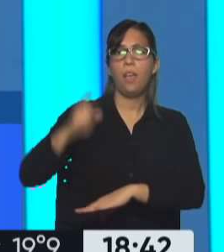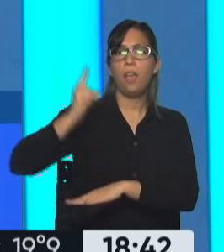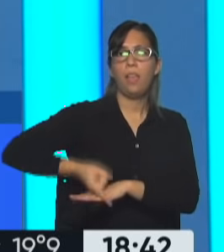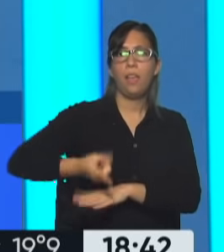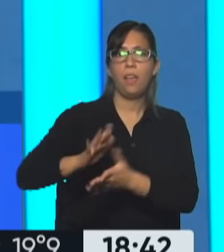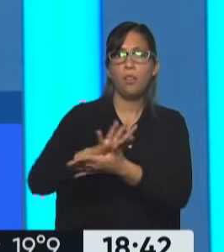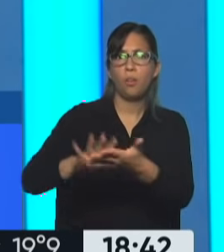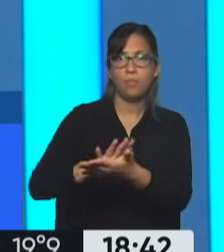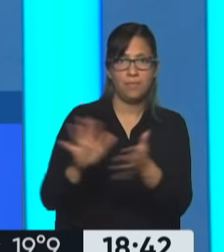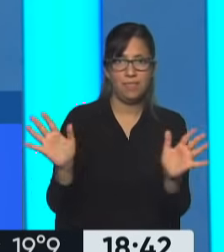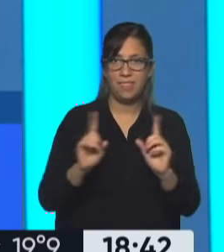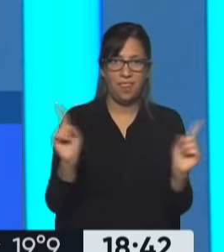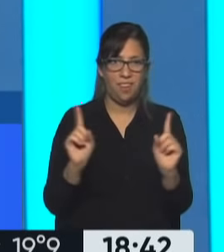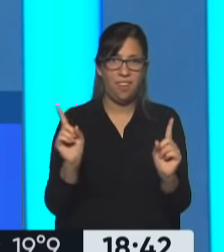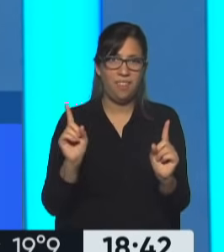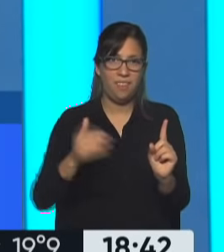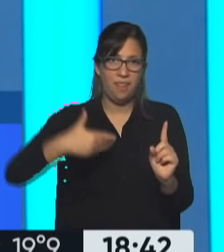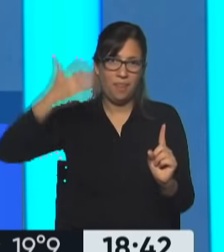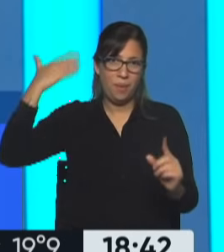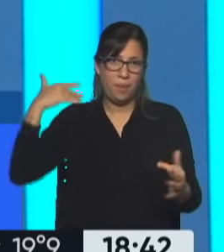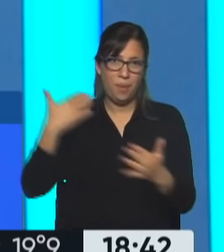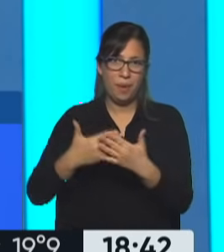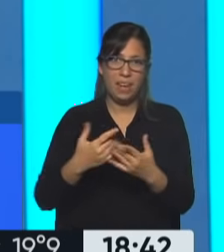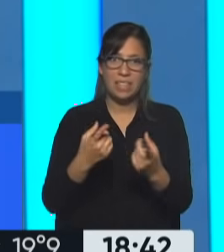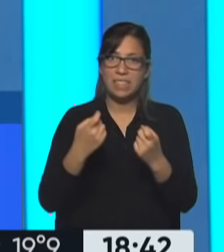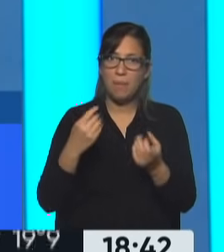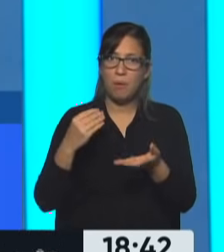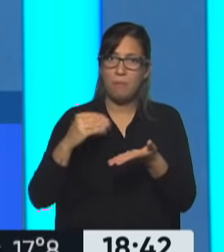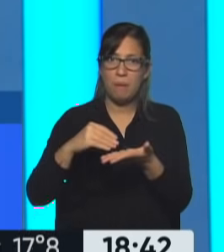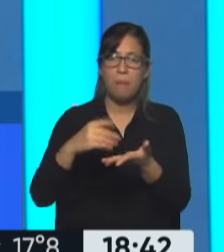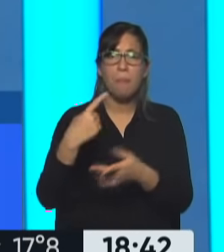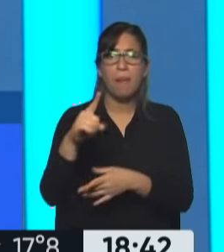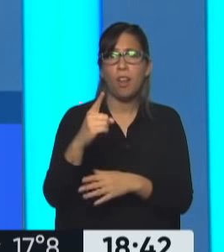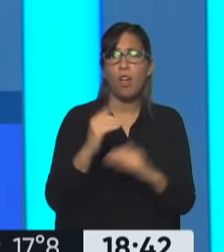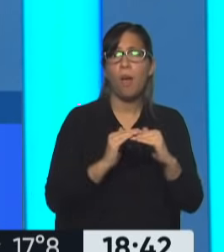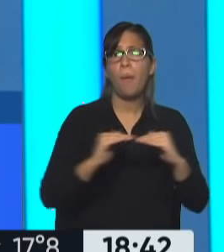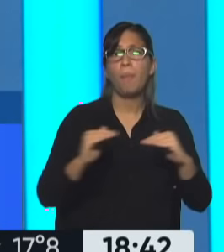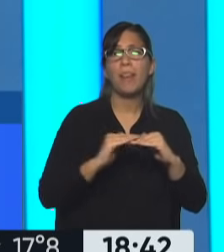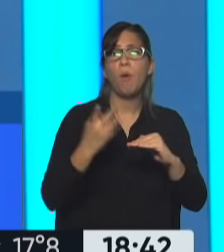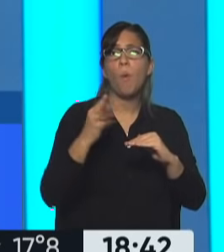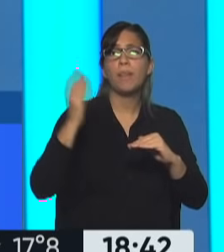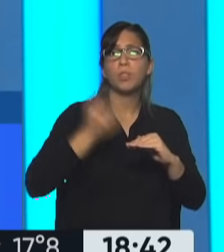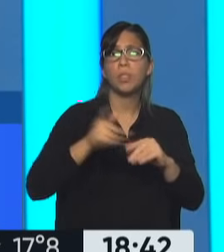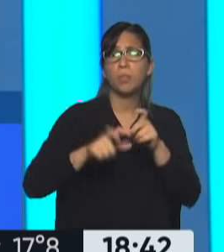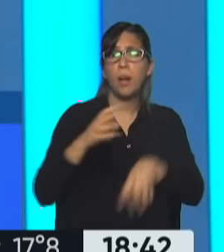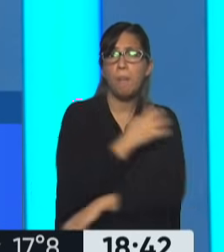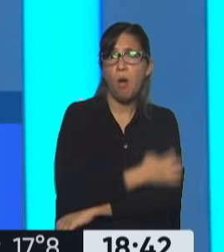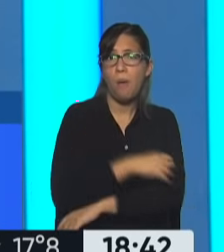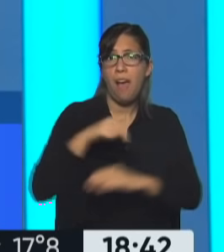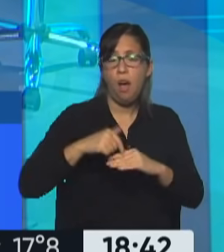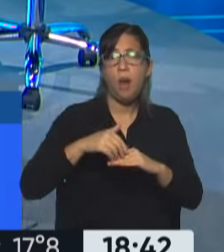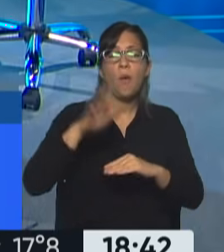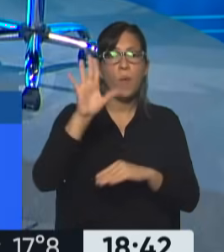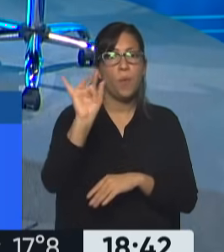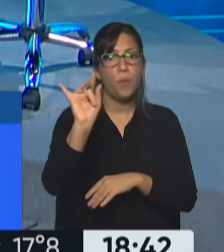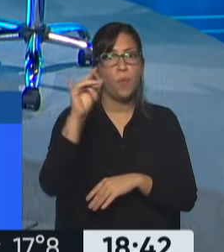histórico en Argentina, pero no partimos del 25, partimos arriba del 40. Claro. Entonces, es muchísimo más complejo. Fíjate, Hernán, que vos